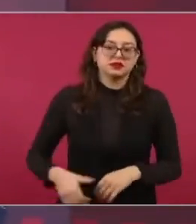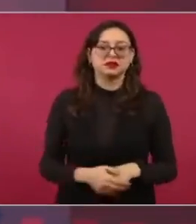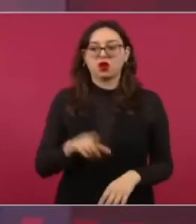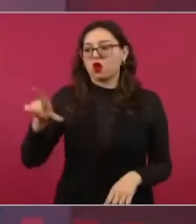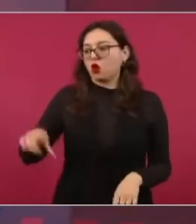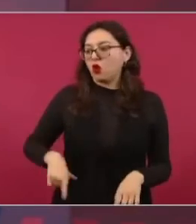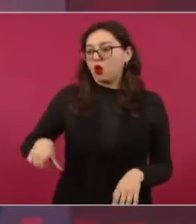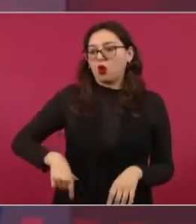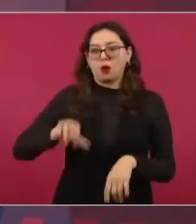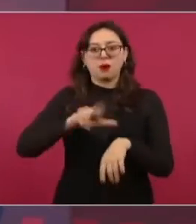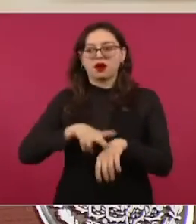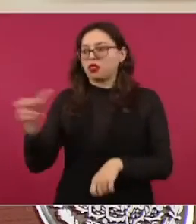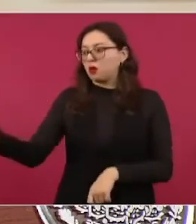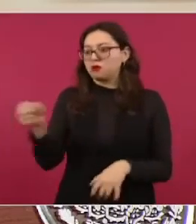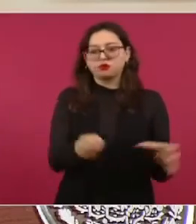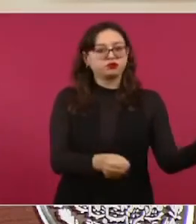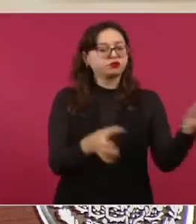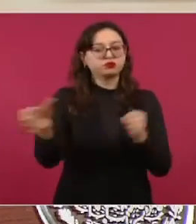presidente.